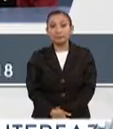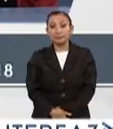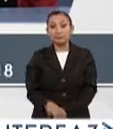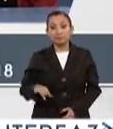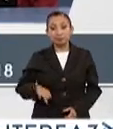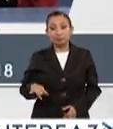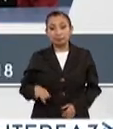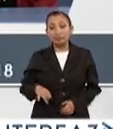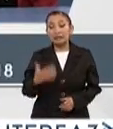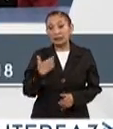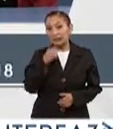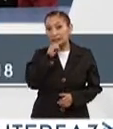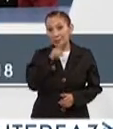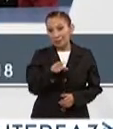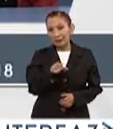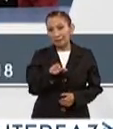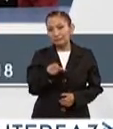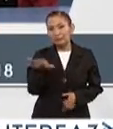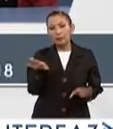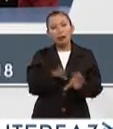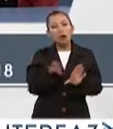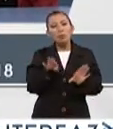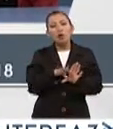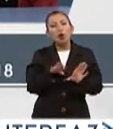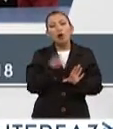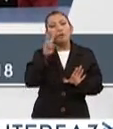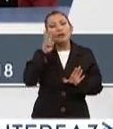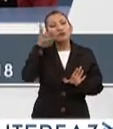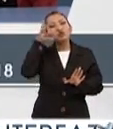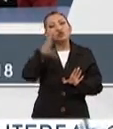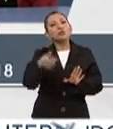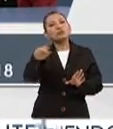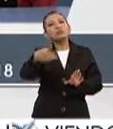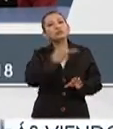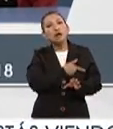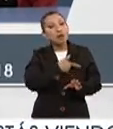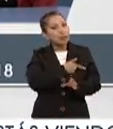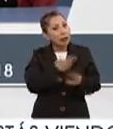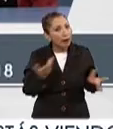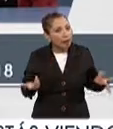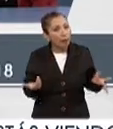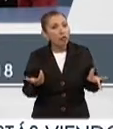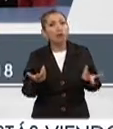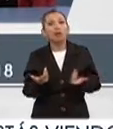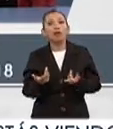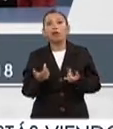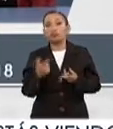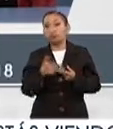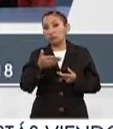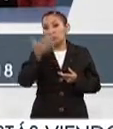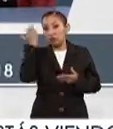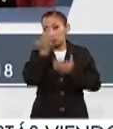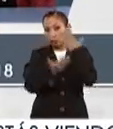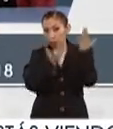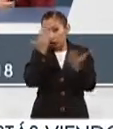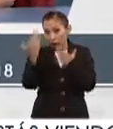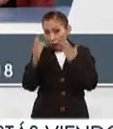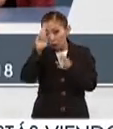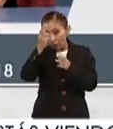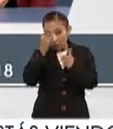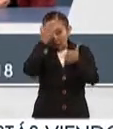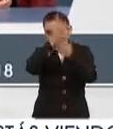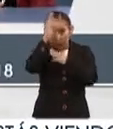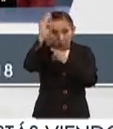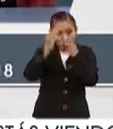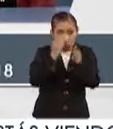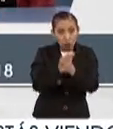Interesante. Además de esto, Dafne, ¿cómo más ves tu futuro? ¿Qué te gustaría hacer? ¿Te gustaría, no sé, estudiar en una de las grandes universidades